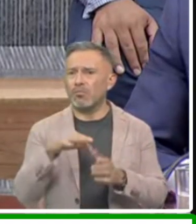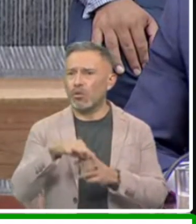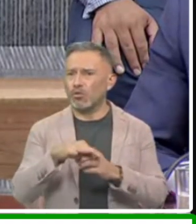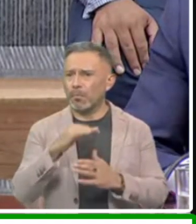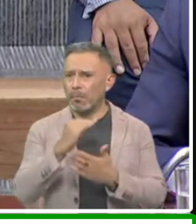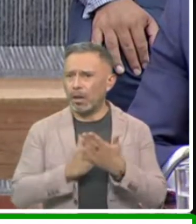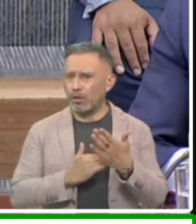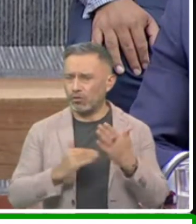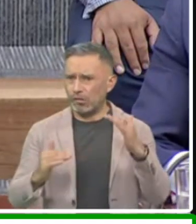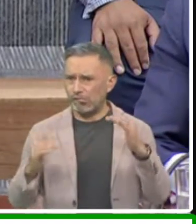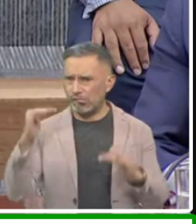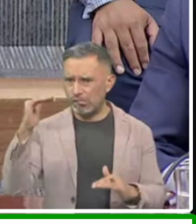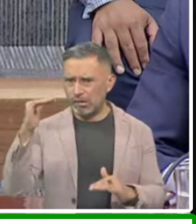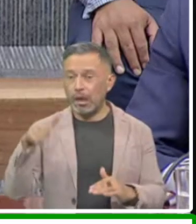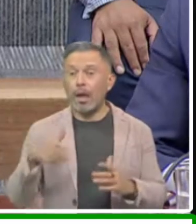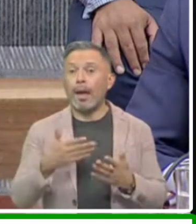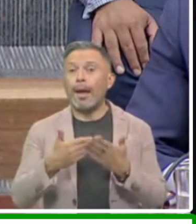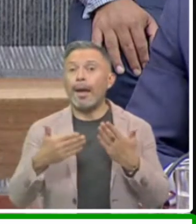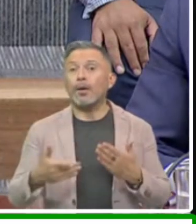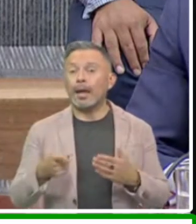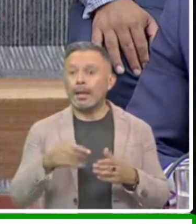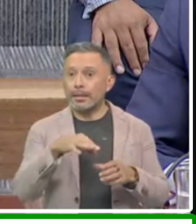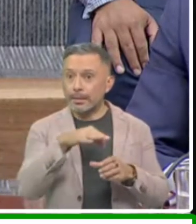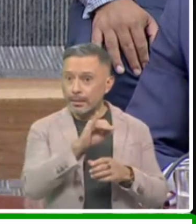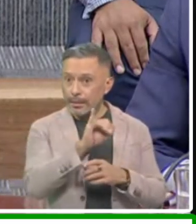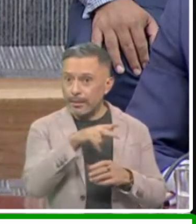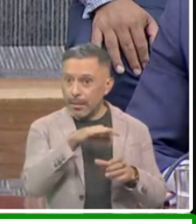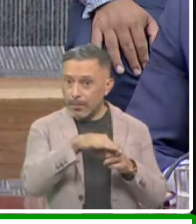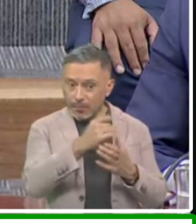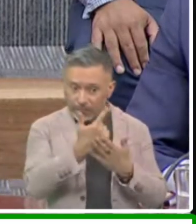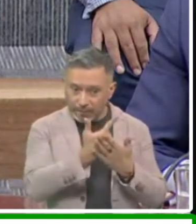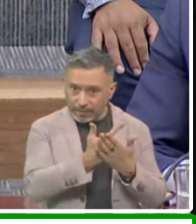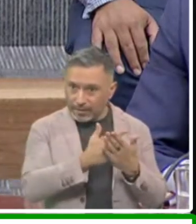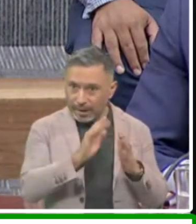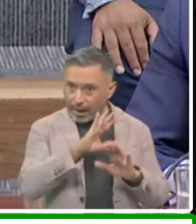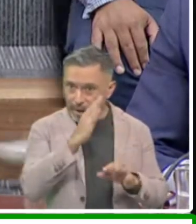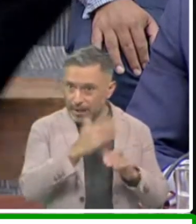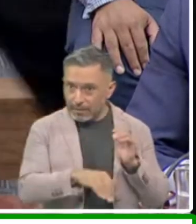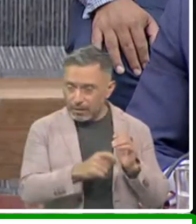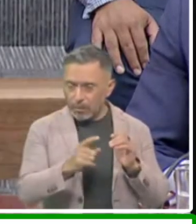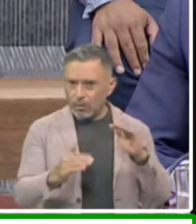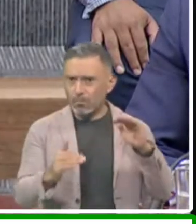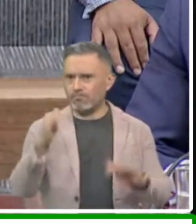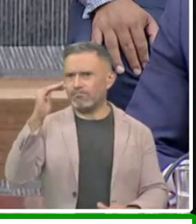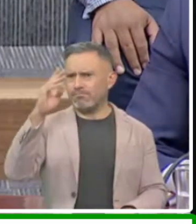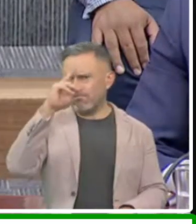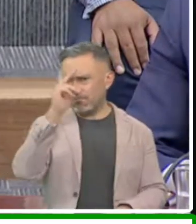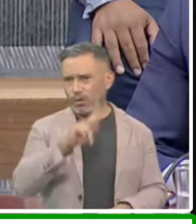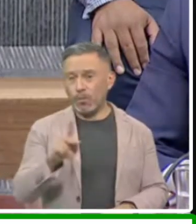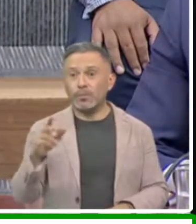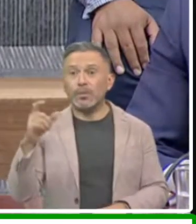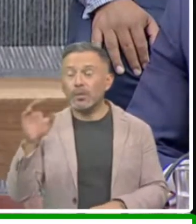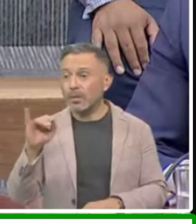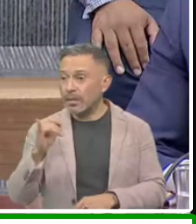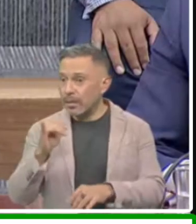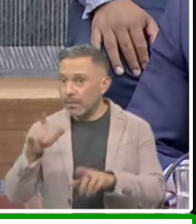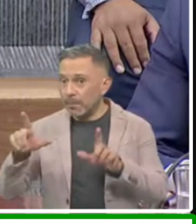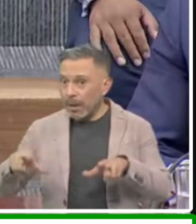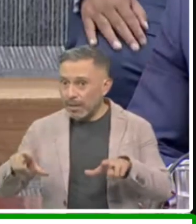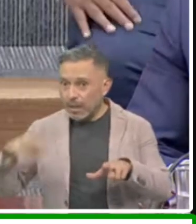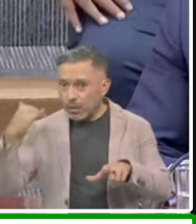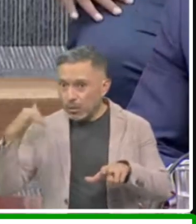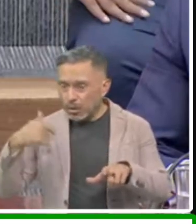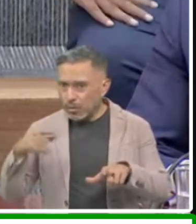de la oposición es que no se logre las 2/3 partes de diputados en